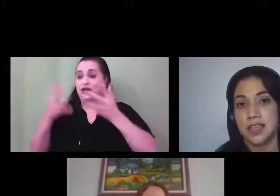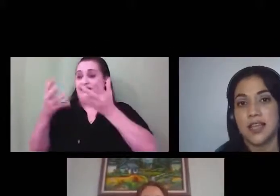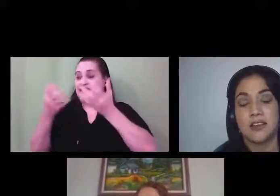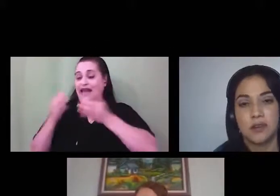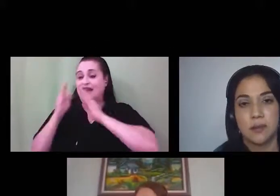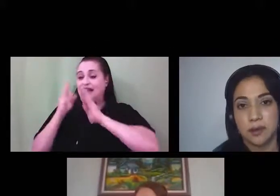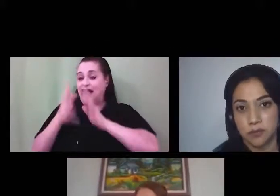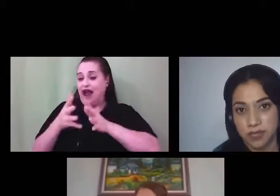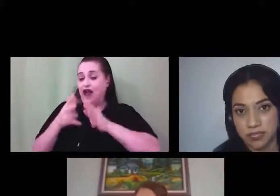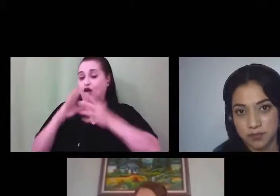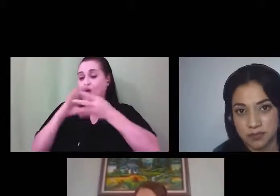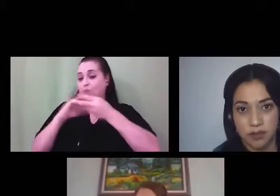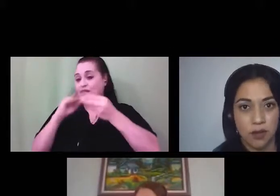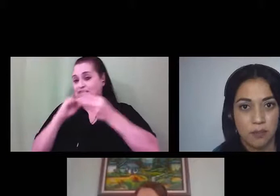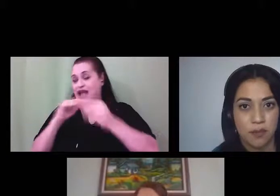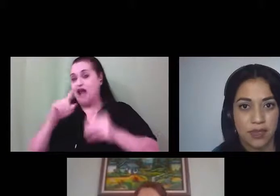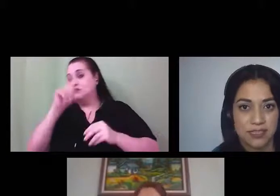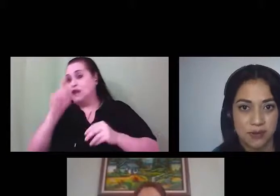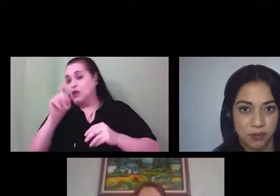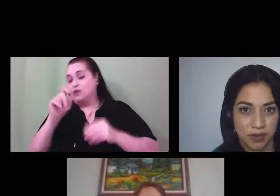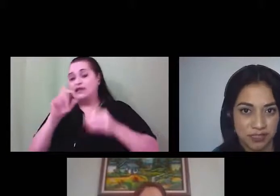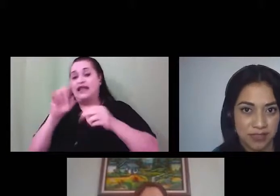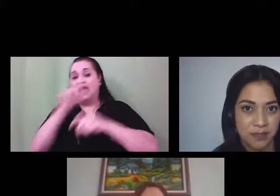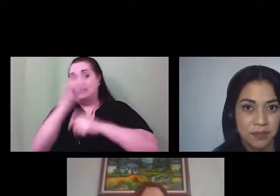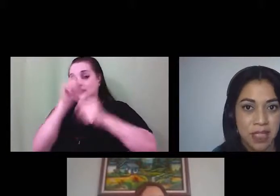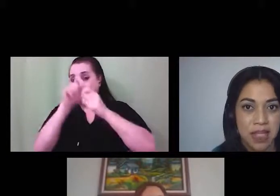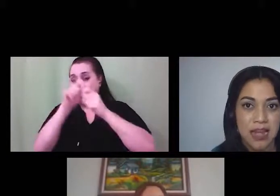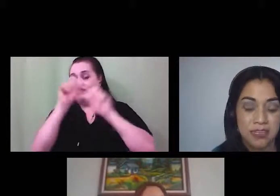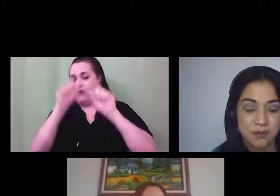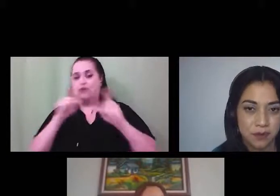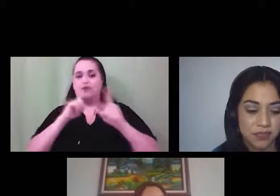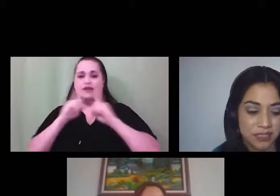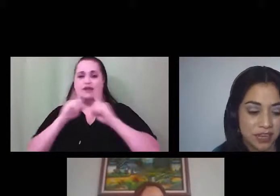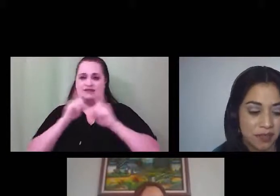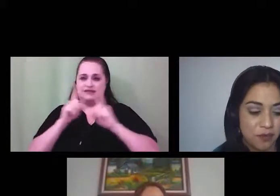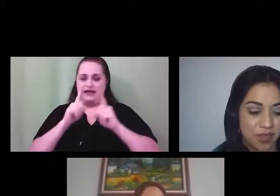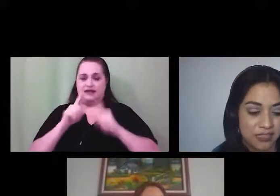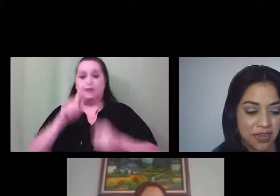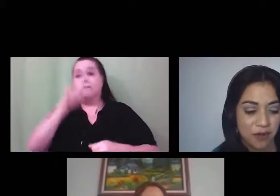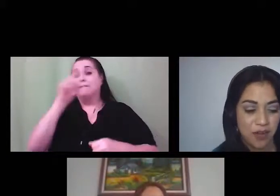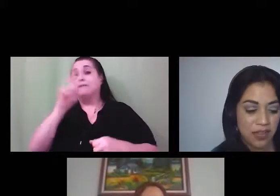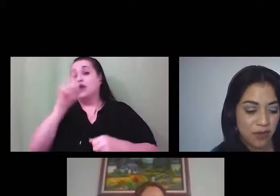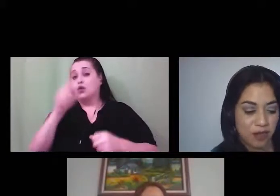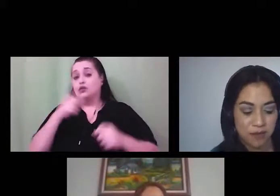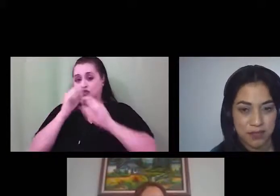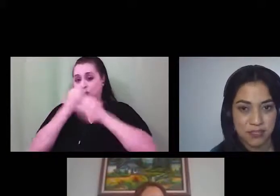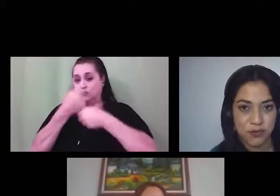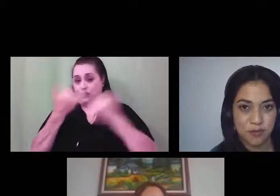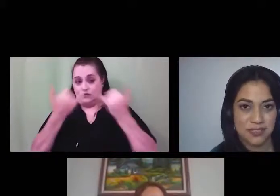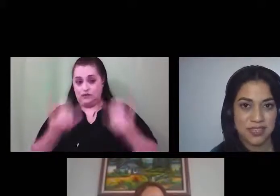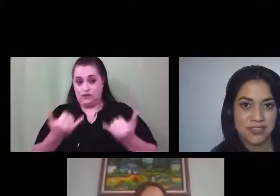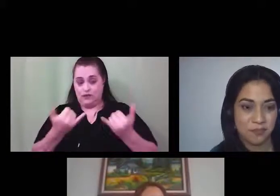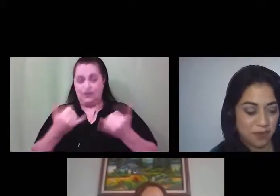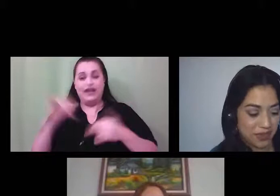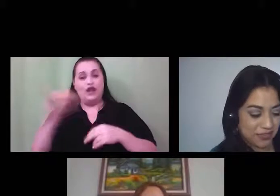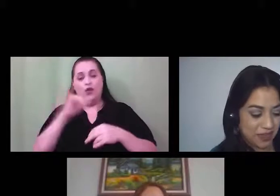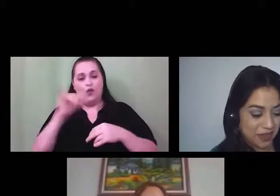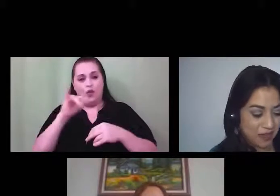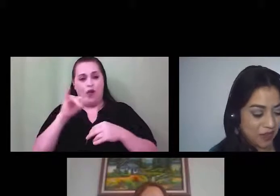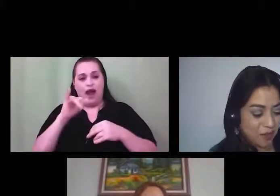comentarios y que tengan alguna pregunta en específico, la pueden hacer por el chat. Las preguntas que les voy a hacer ahora igualmente son